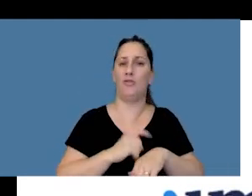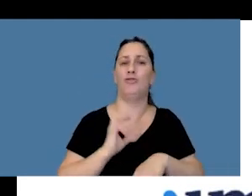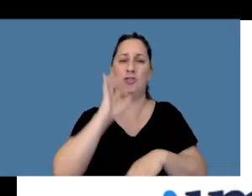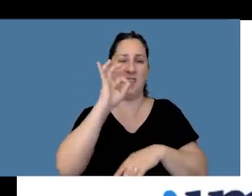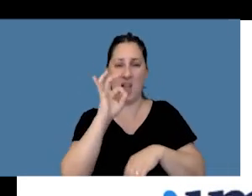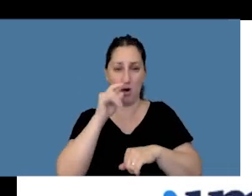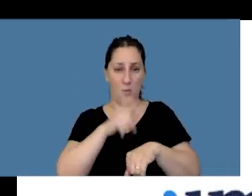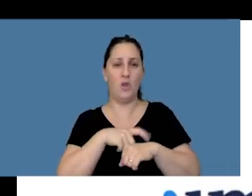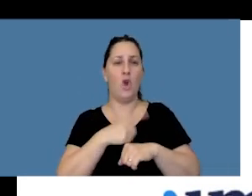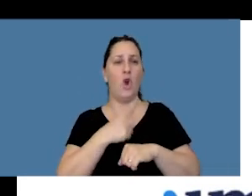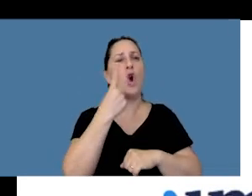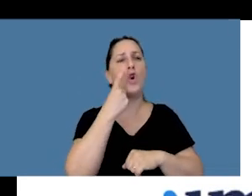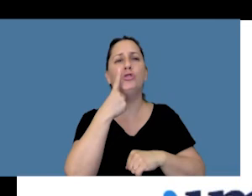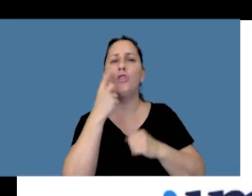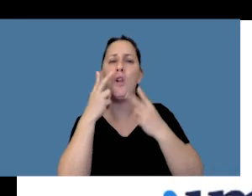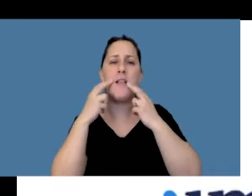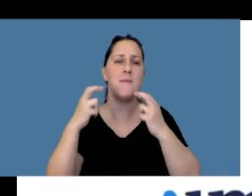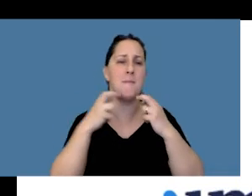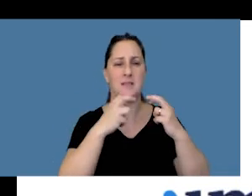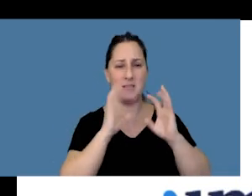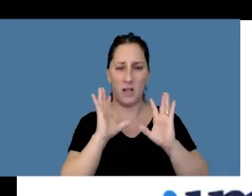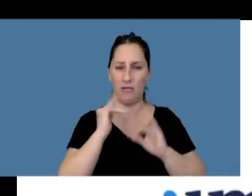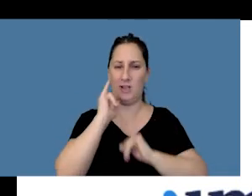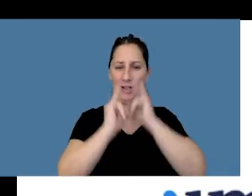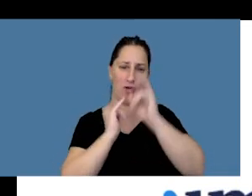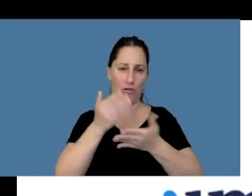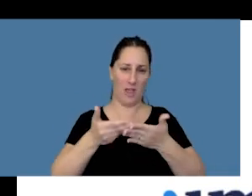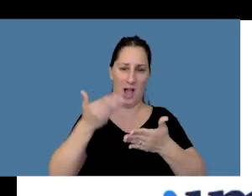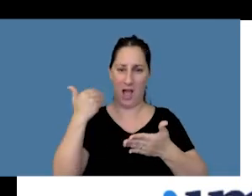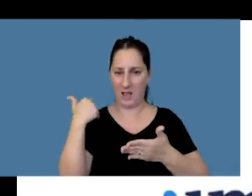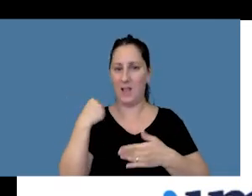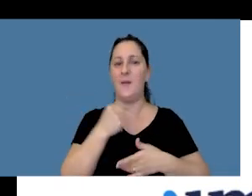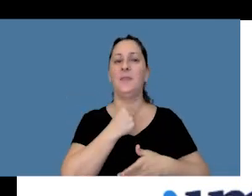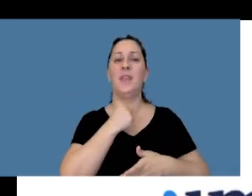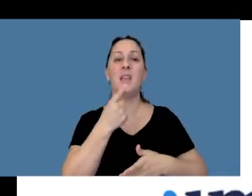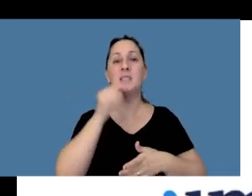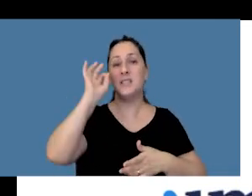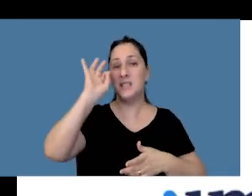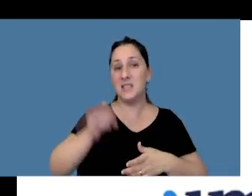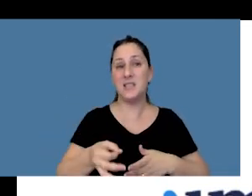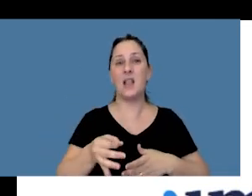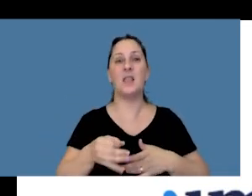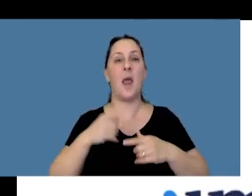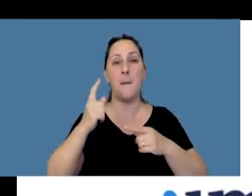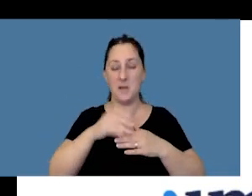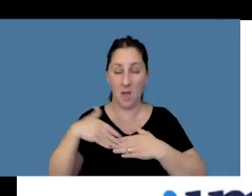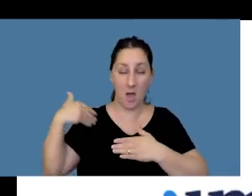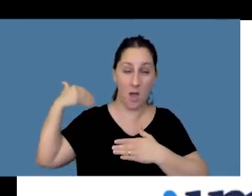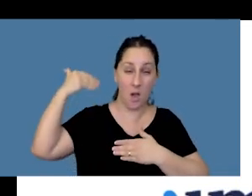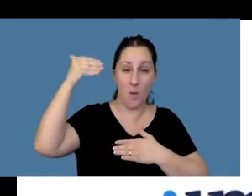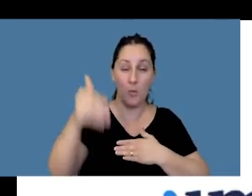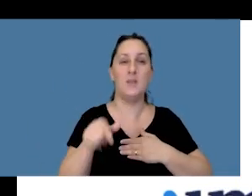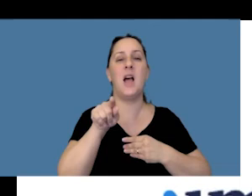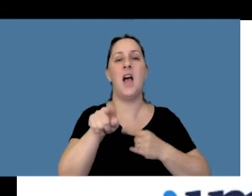verifique cualquiera de las causales que les comenté antes. ¿Qué quiere decir? Que si se entera muchos meses después, todo lo